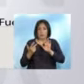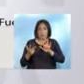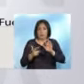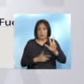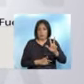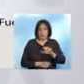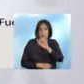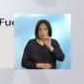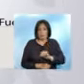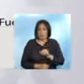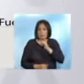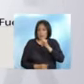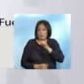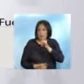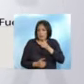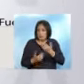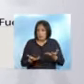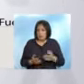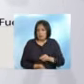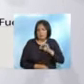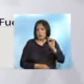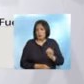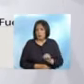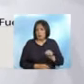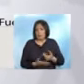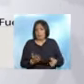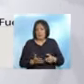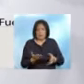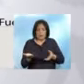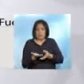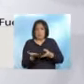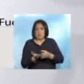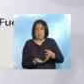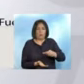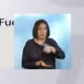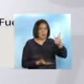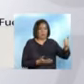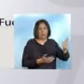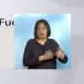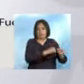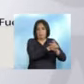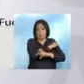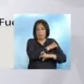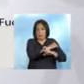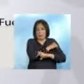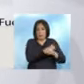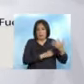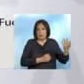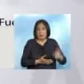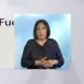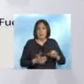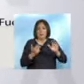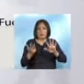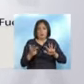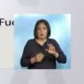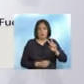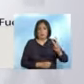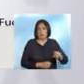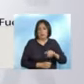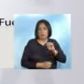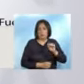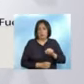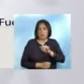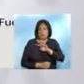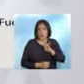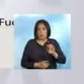18.83%. ¿Qué está faltando acá? Un porcentaje de las actas del extranjero. Han llegado hasta el 82.4% y en